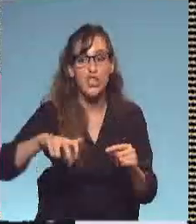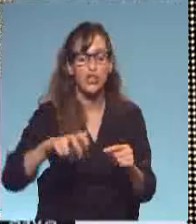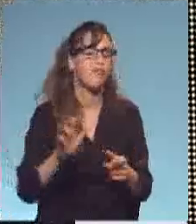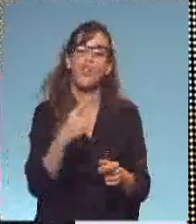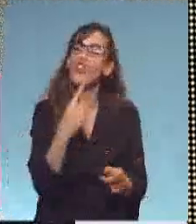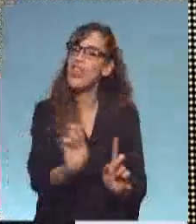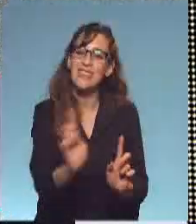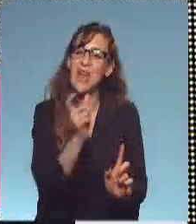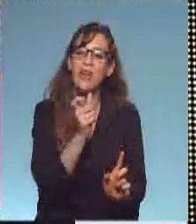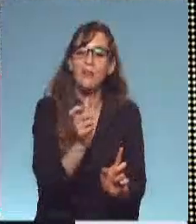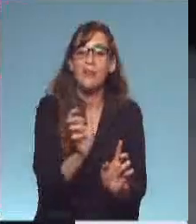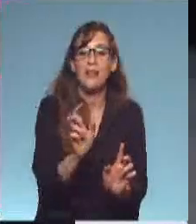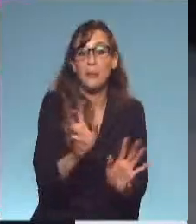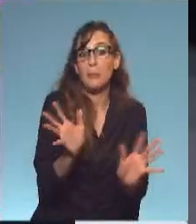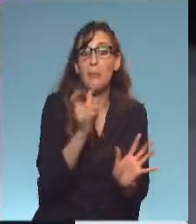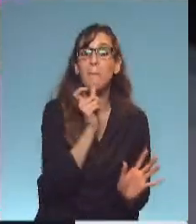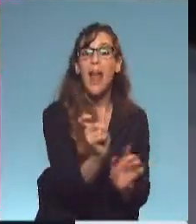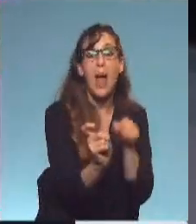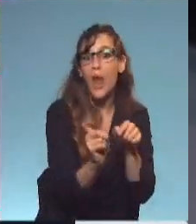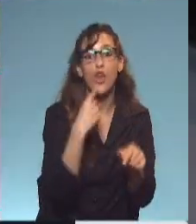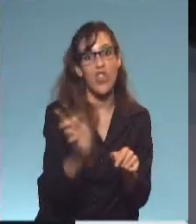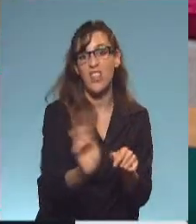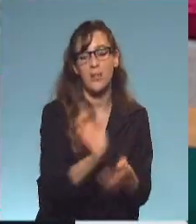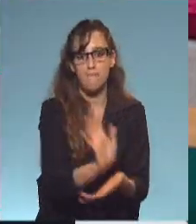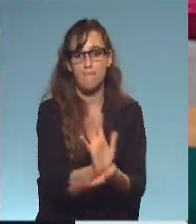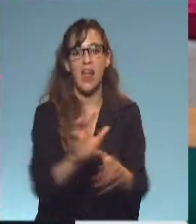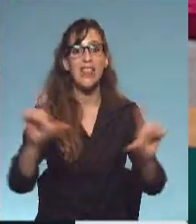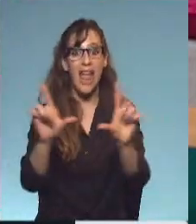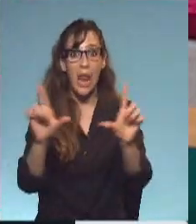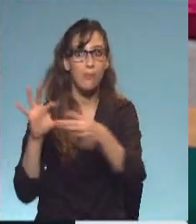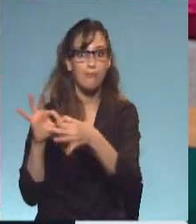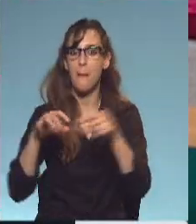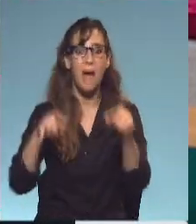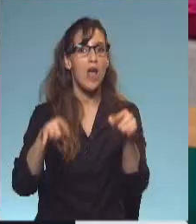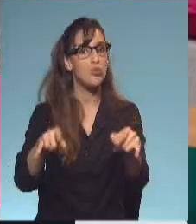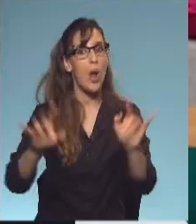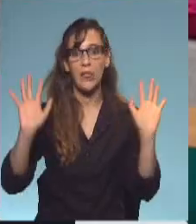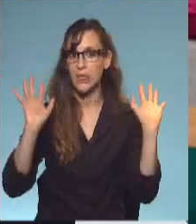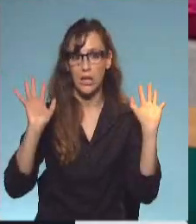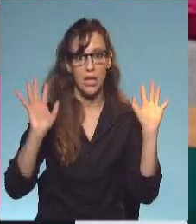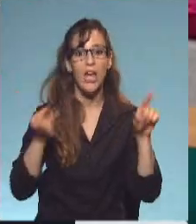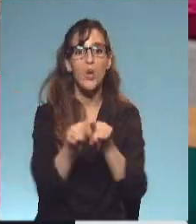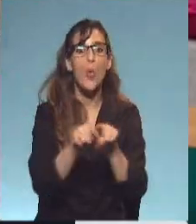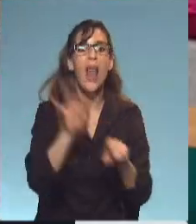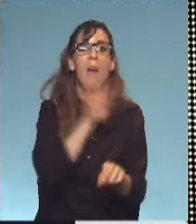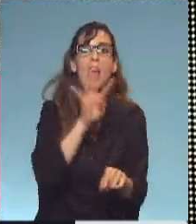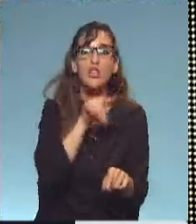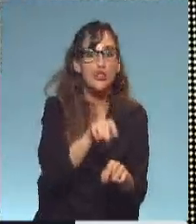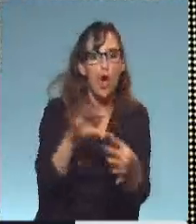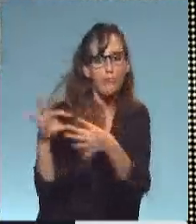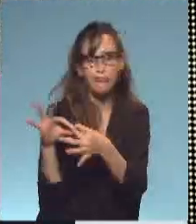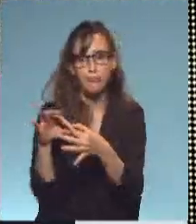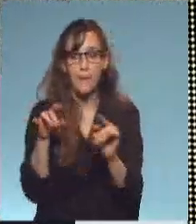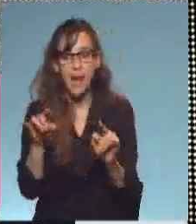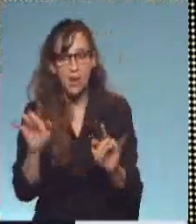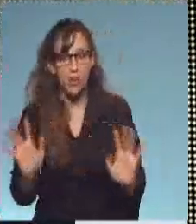dice. La bicha. Porque es de mala suerte. Es mala suerte. ¿En serio? En nuestro medio artístico, en los científicos, como no. El amarillo, no, en el teatro. Yo también aprendo